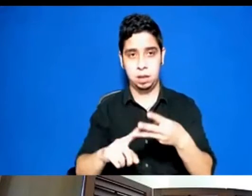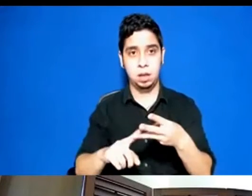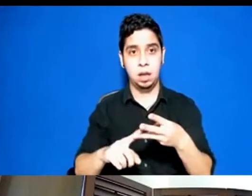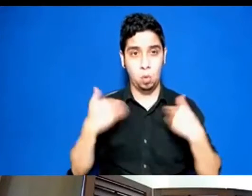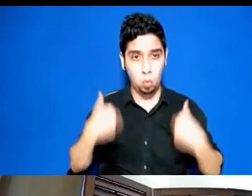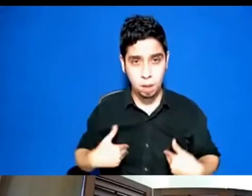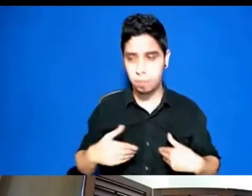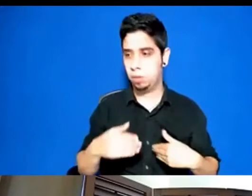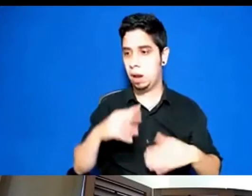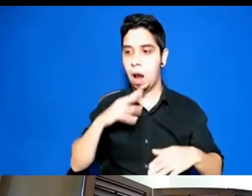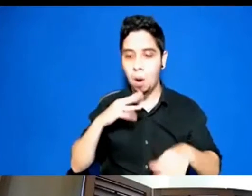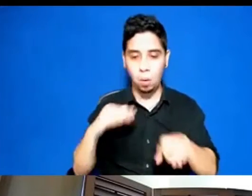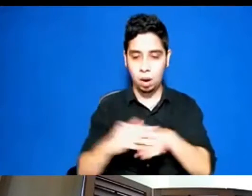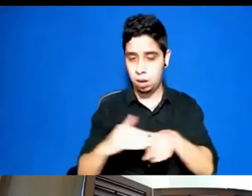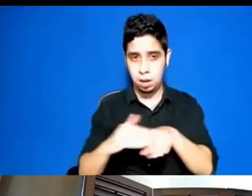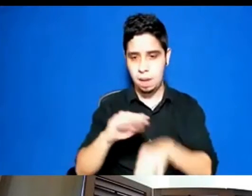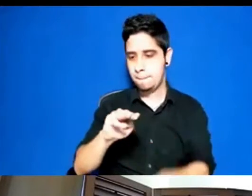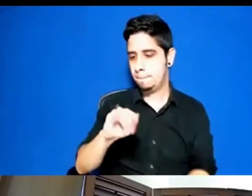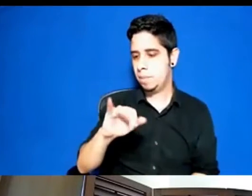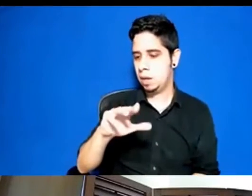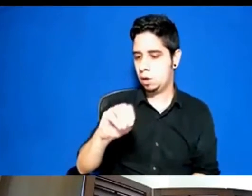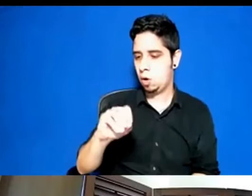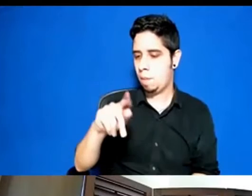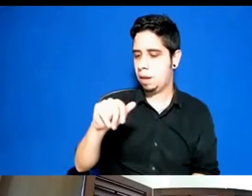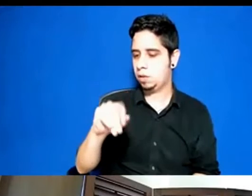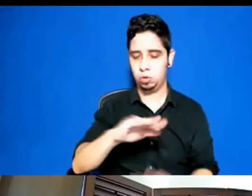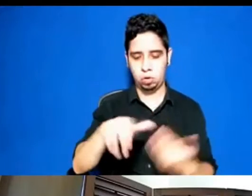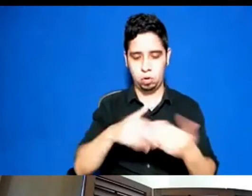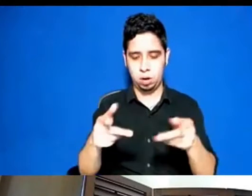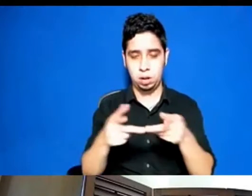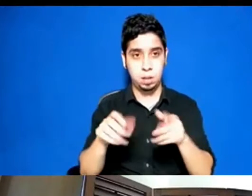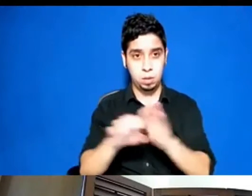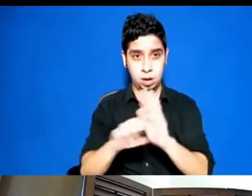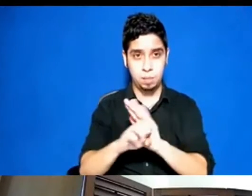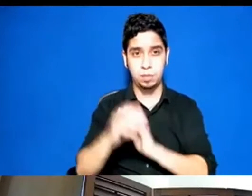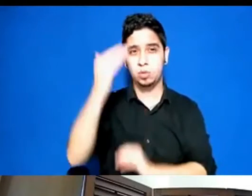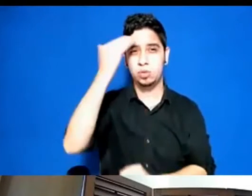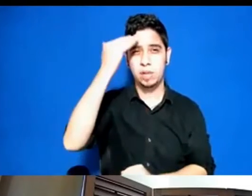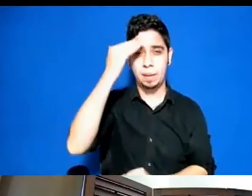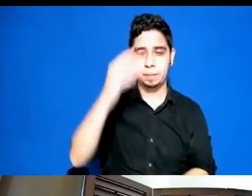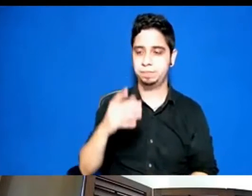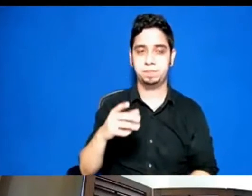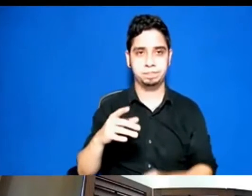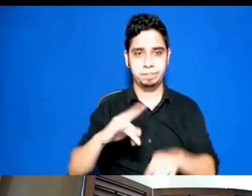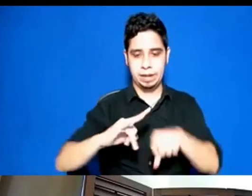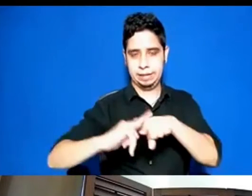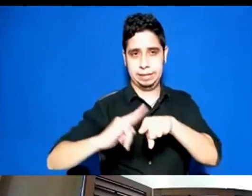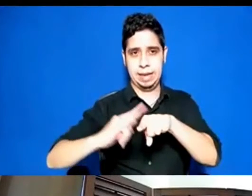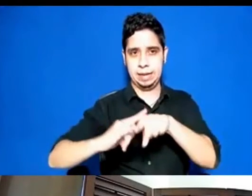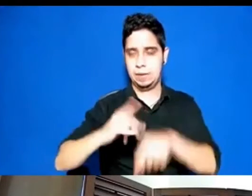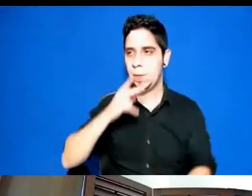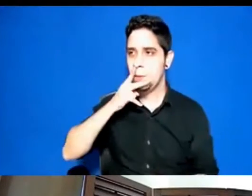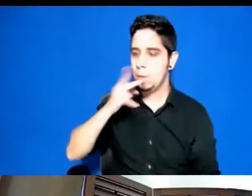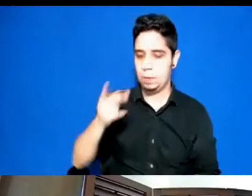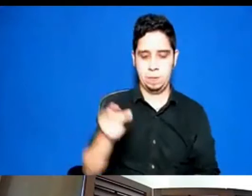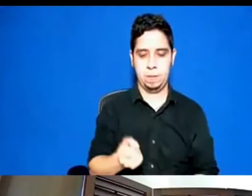piense que no, están los microplásticos. Igual que los cigarrillos que la gente apaga en la playa, que dice, no, eso se deshace.